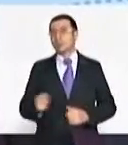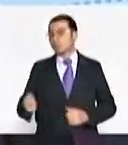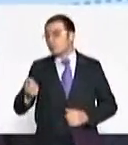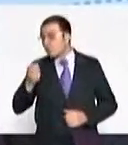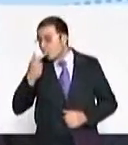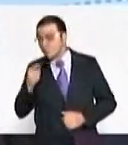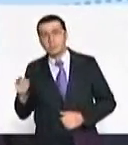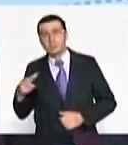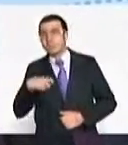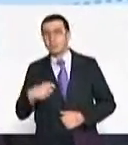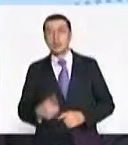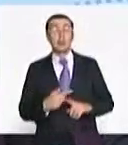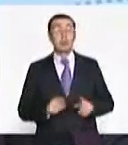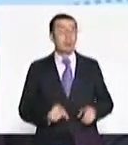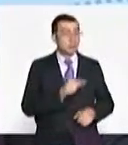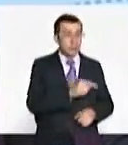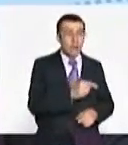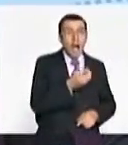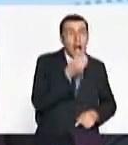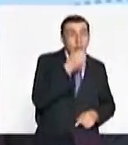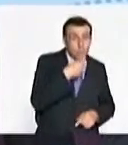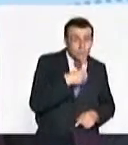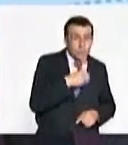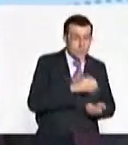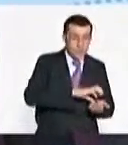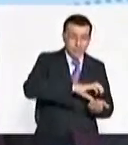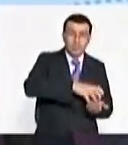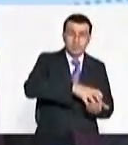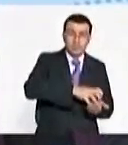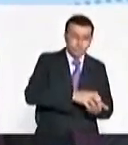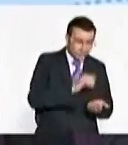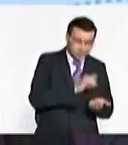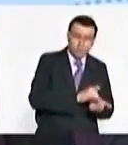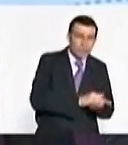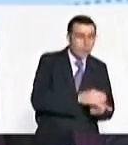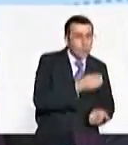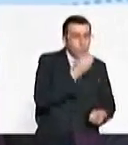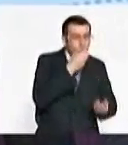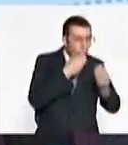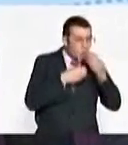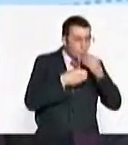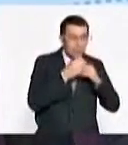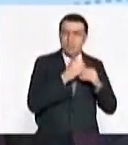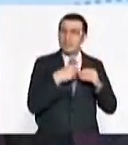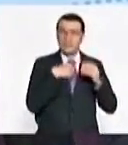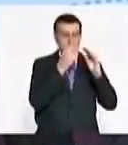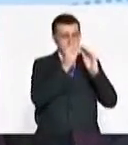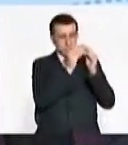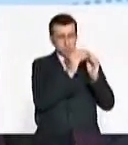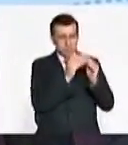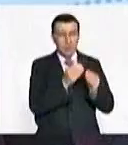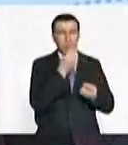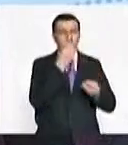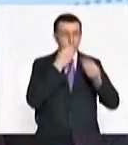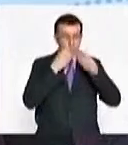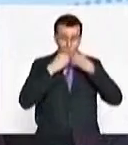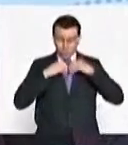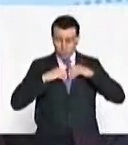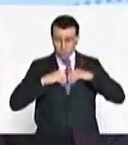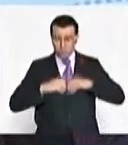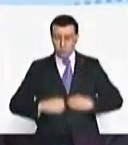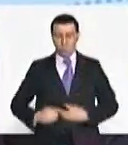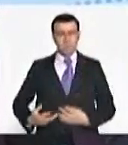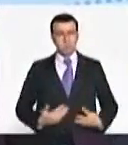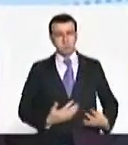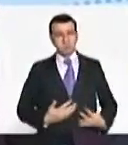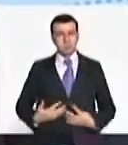tiene. En cambio la fruta, como es un alimento que tiene todos los nutrientes y viene diseñado con todas sus sustancias, enzimas y coenzimas, va a